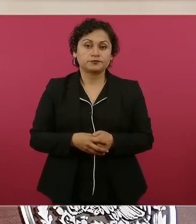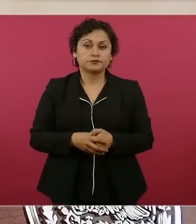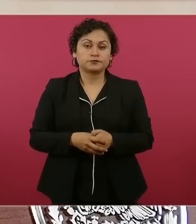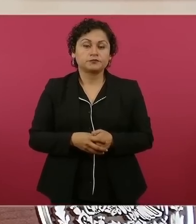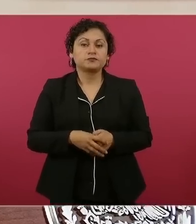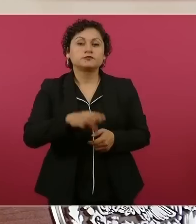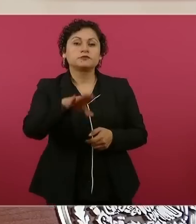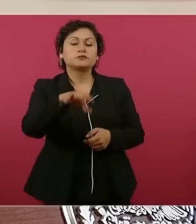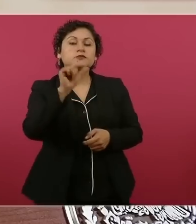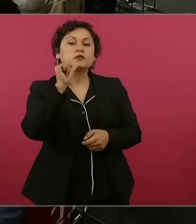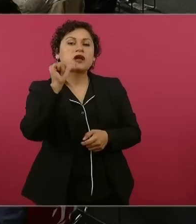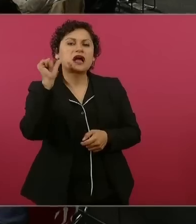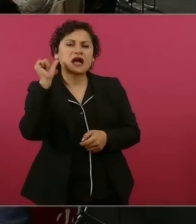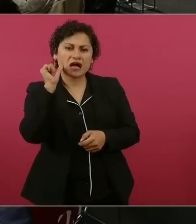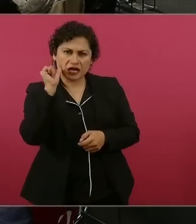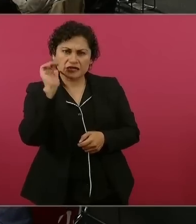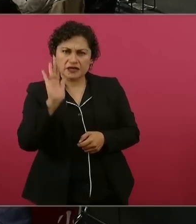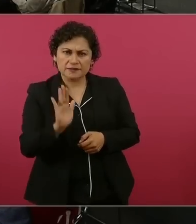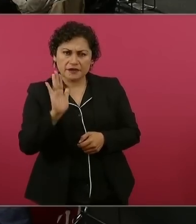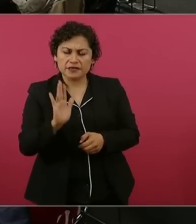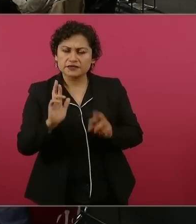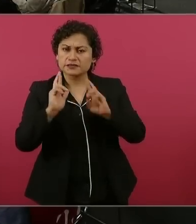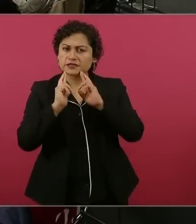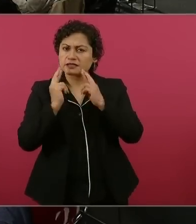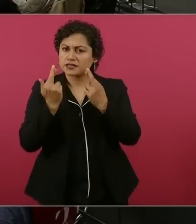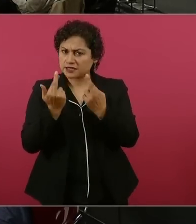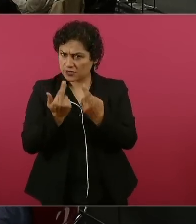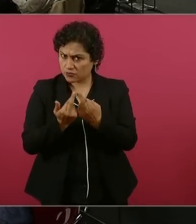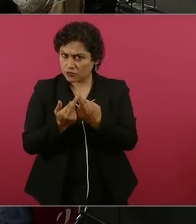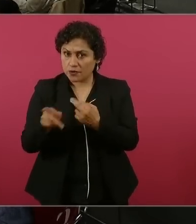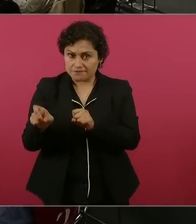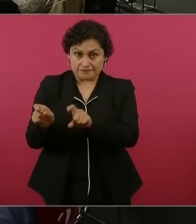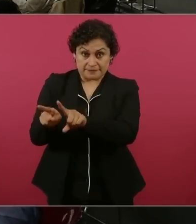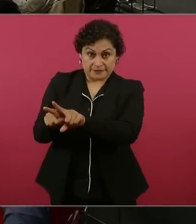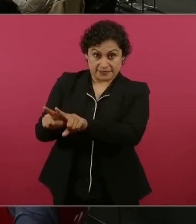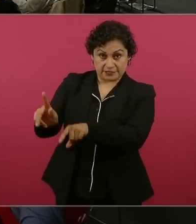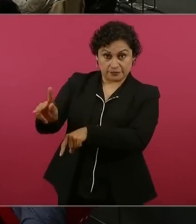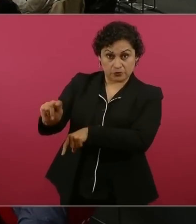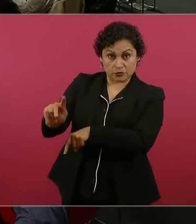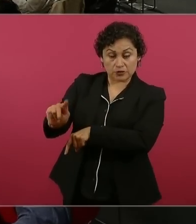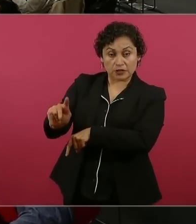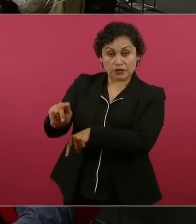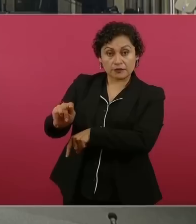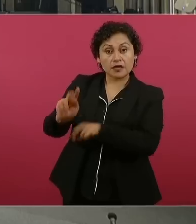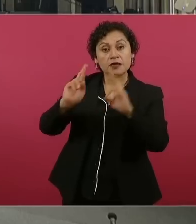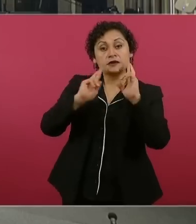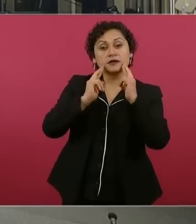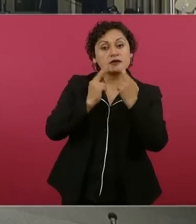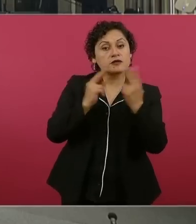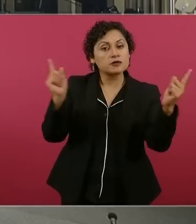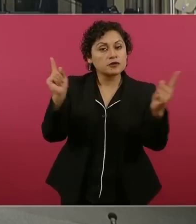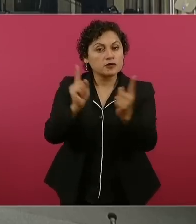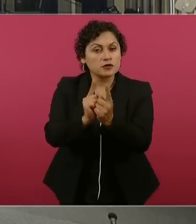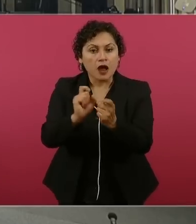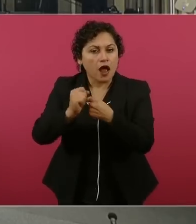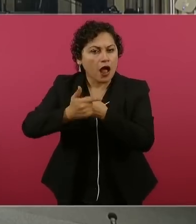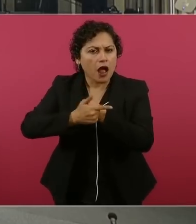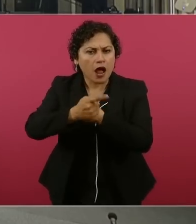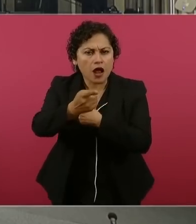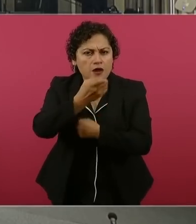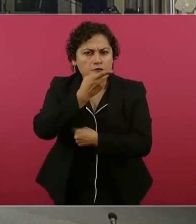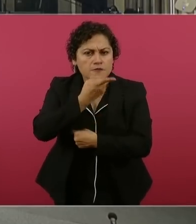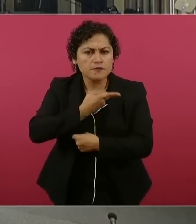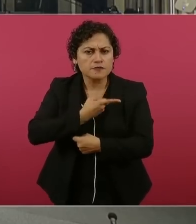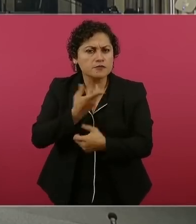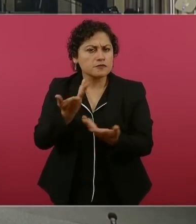Ayer parece que sostuvo una reunión con alguien de esta empresa. ¿Hubo algún comentario sobre este asunto?